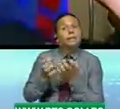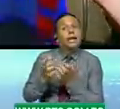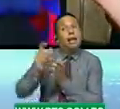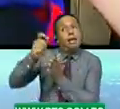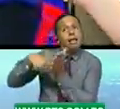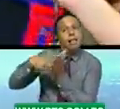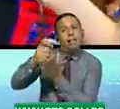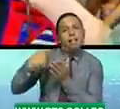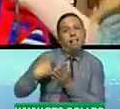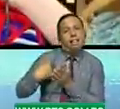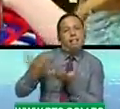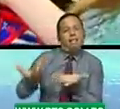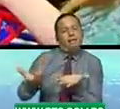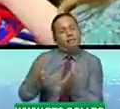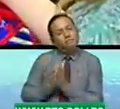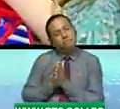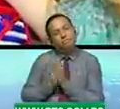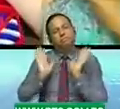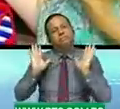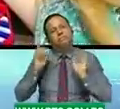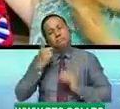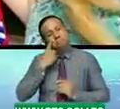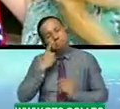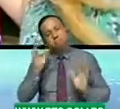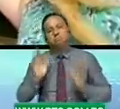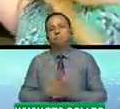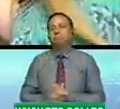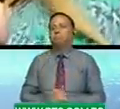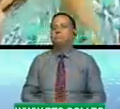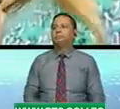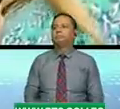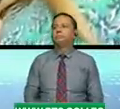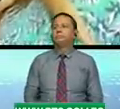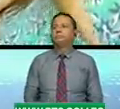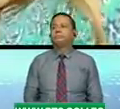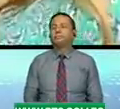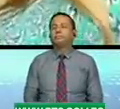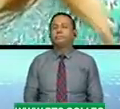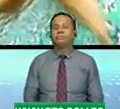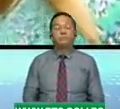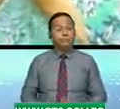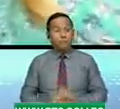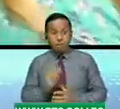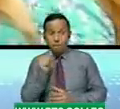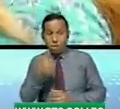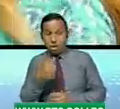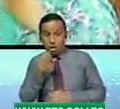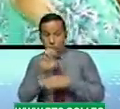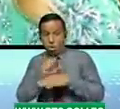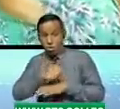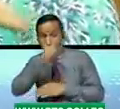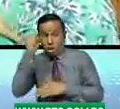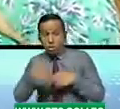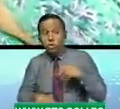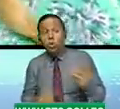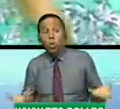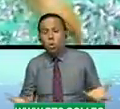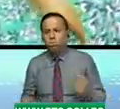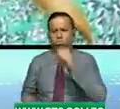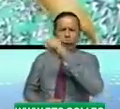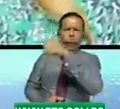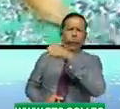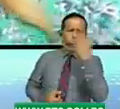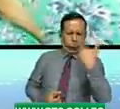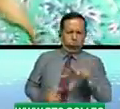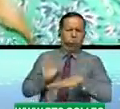Paul y de Angelito Correa para acompañarla del Cholo Simeone que ya teníamos aquí. Ah, qué bueno, pero que gane Ecuador mañana. Ah, mañana sí. Mañana que se rompa el